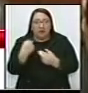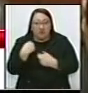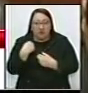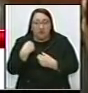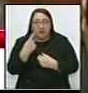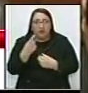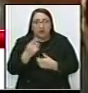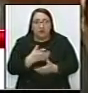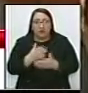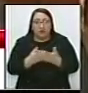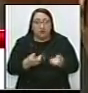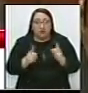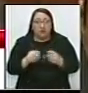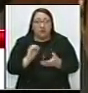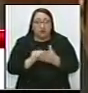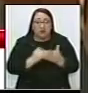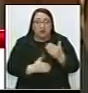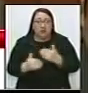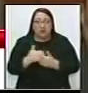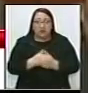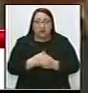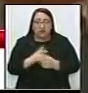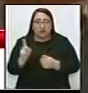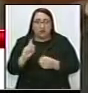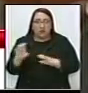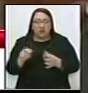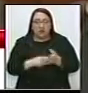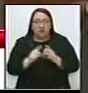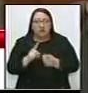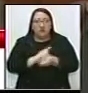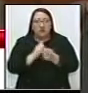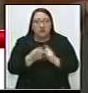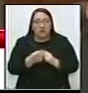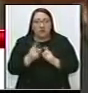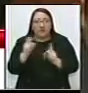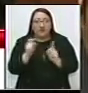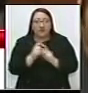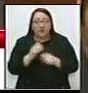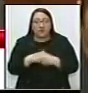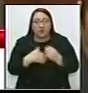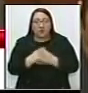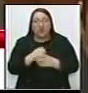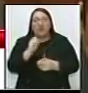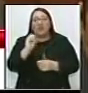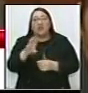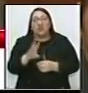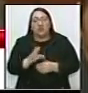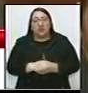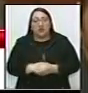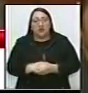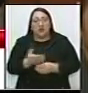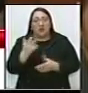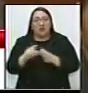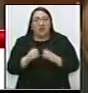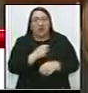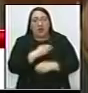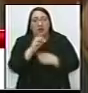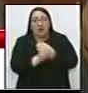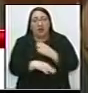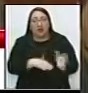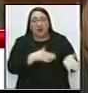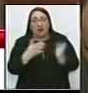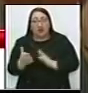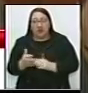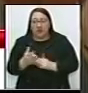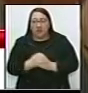los hechos que cuando más adelante, al no producirse esos cambios o esa panacea que supuestamente va a hacer que el país pase de la noche a